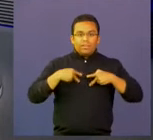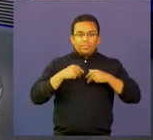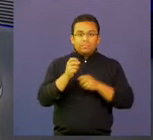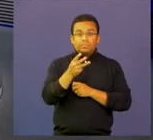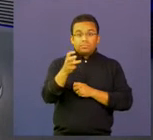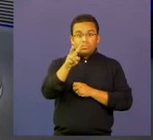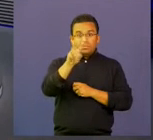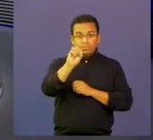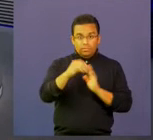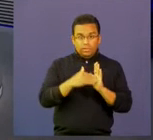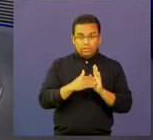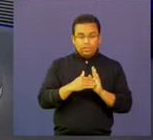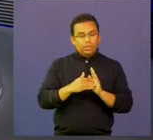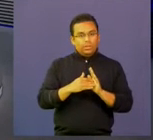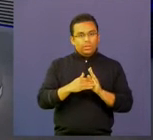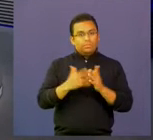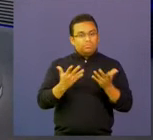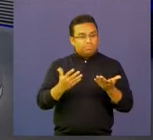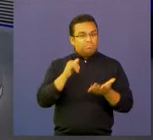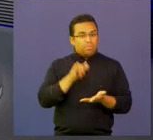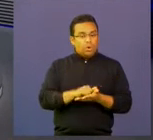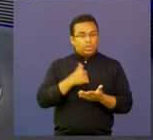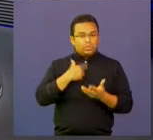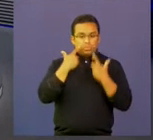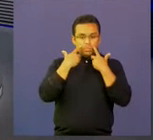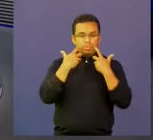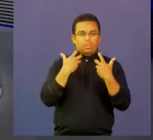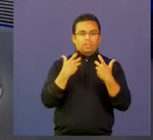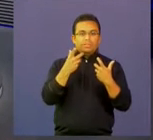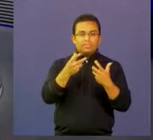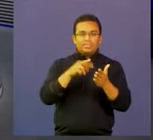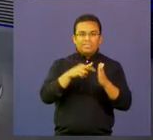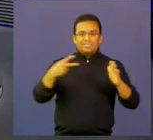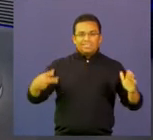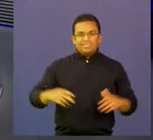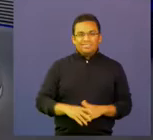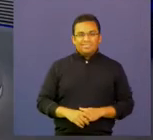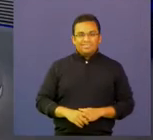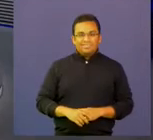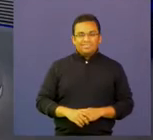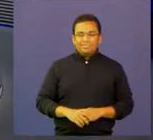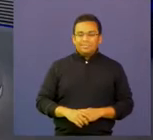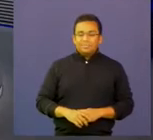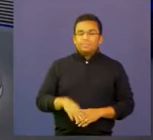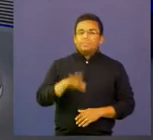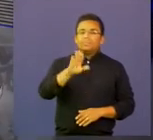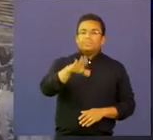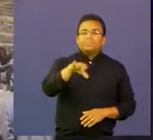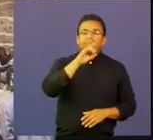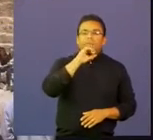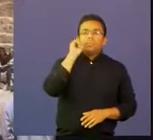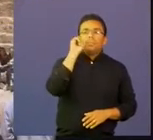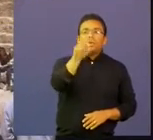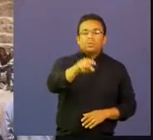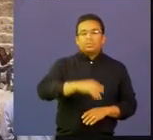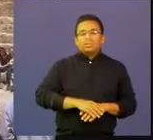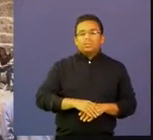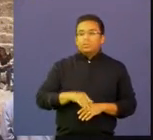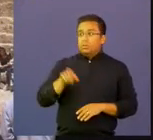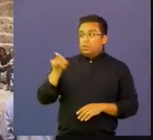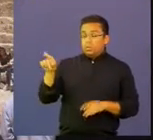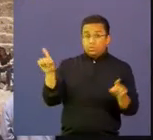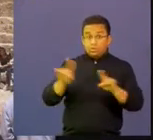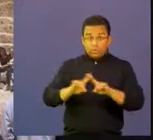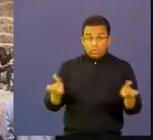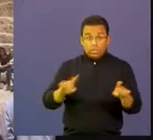eso es de las maravillas de la tecnología. Y así por eso es que estamos aquí. Así es. Bueno, le tengo una pregunta a don Víctor, pero no solo a usted, okay, sino